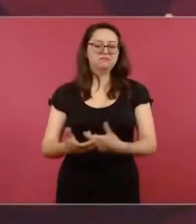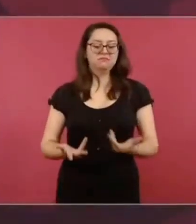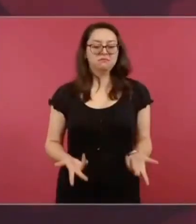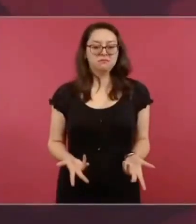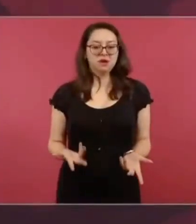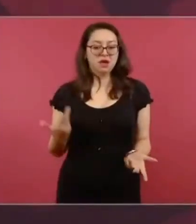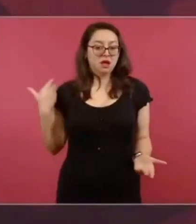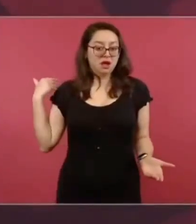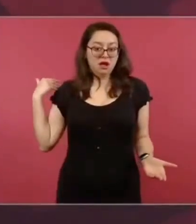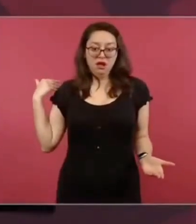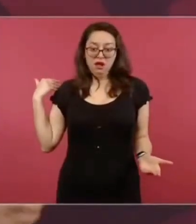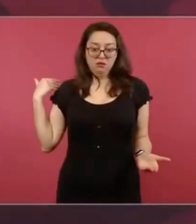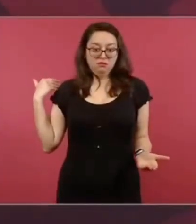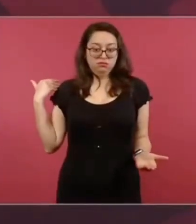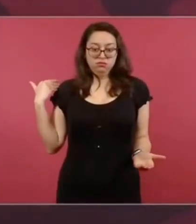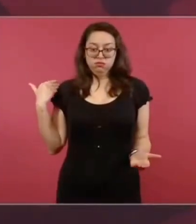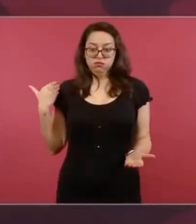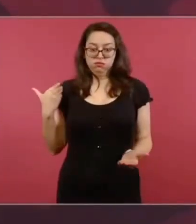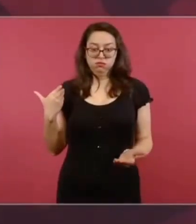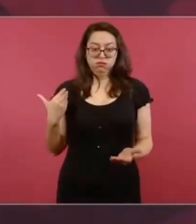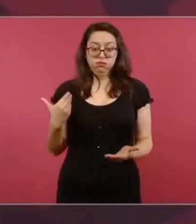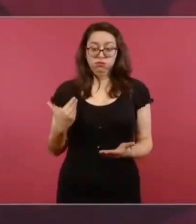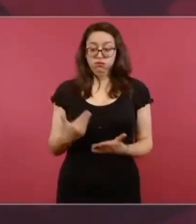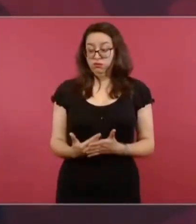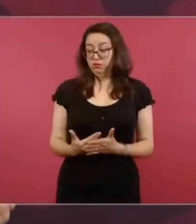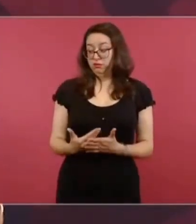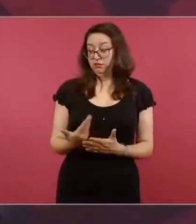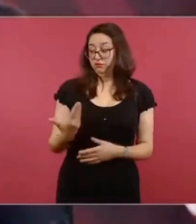Hasta hace muy poco.